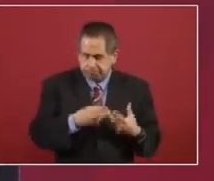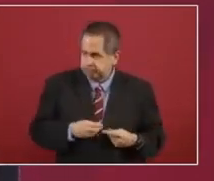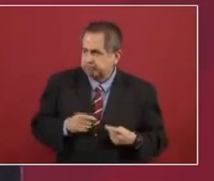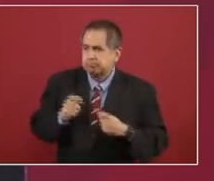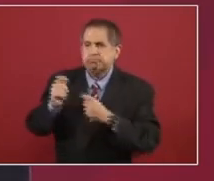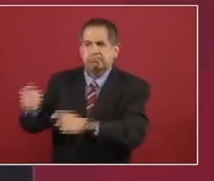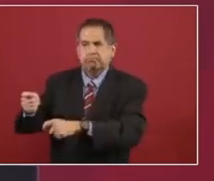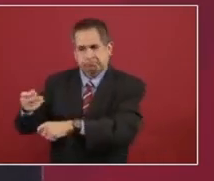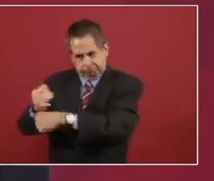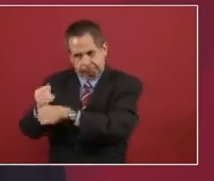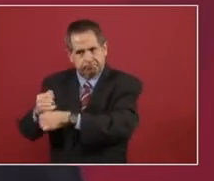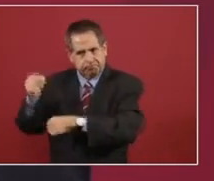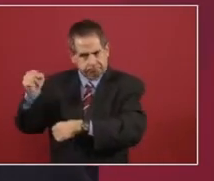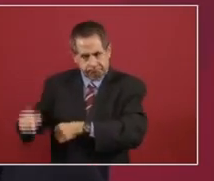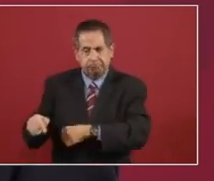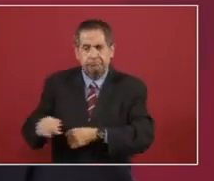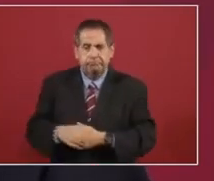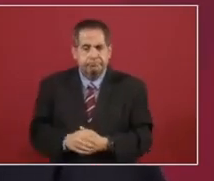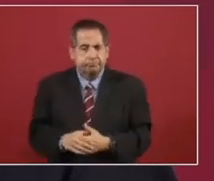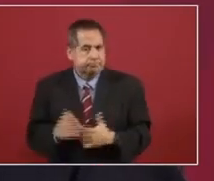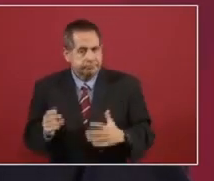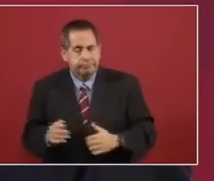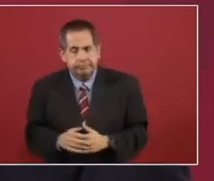porque no